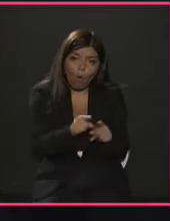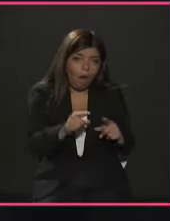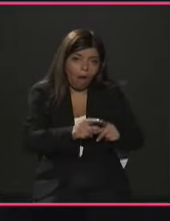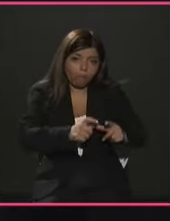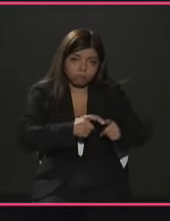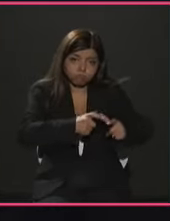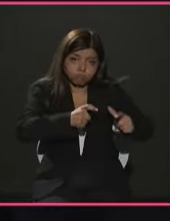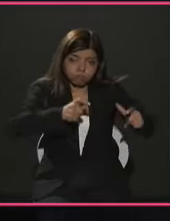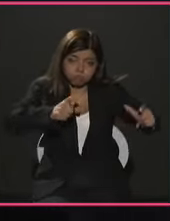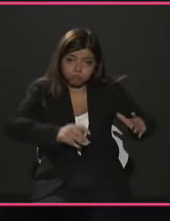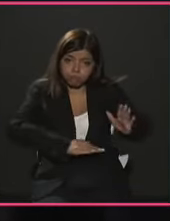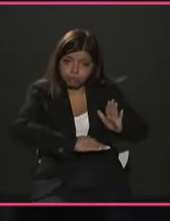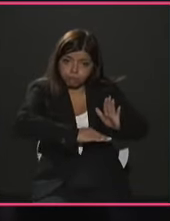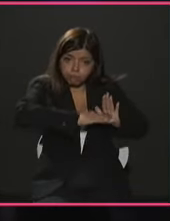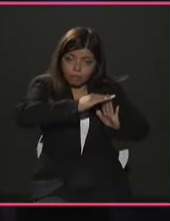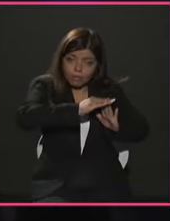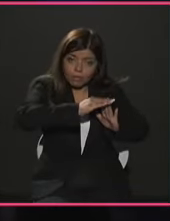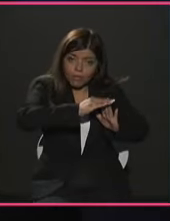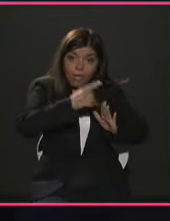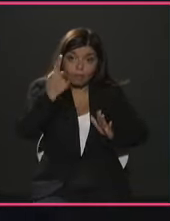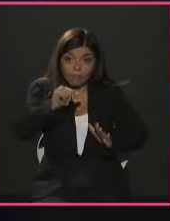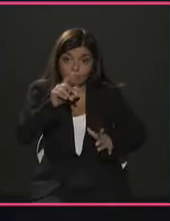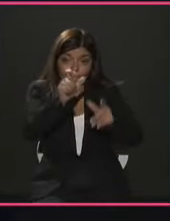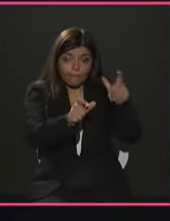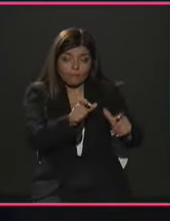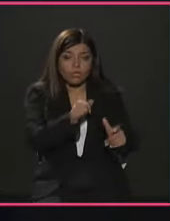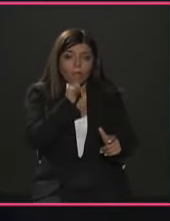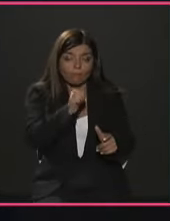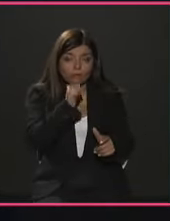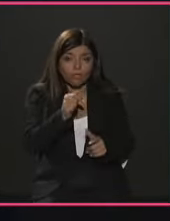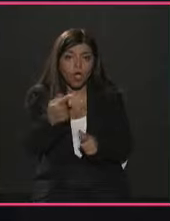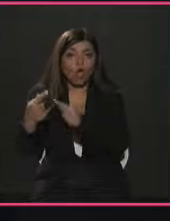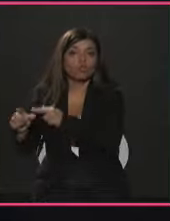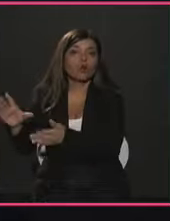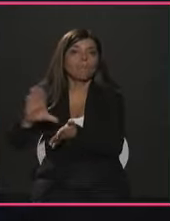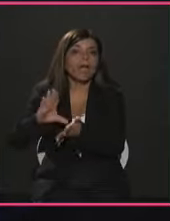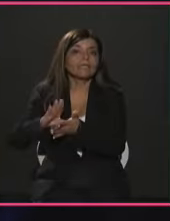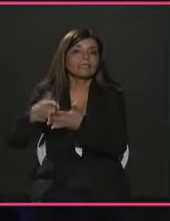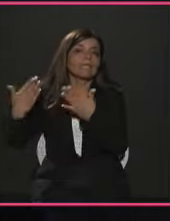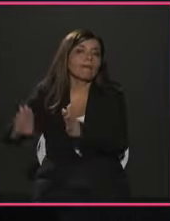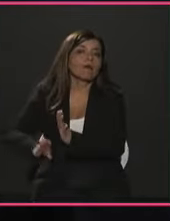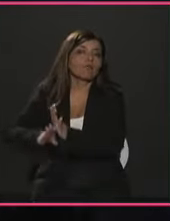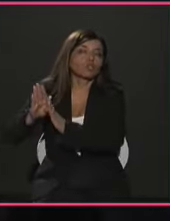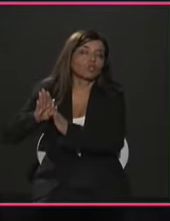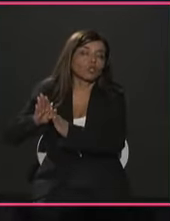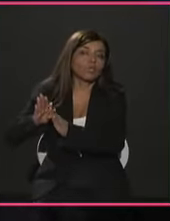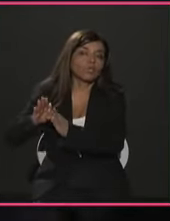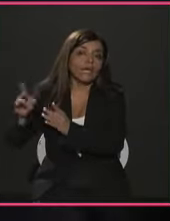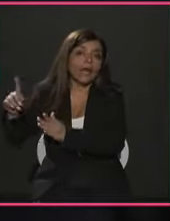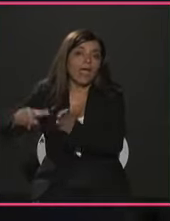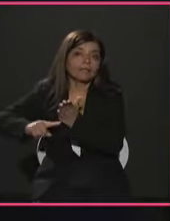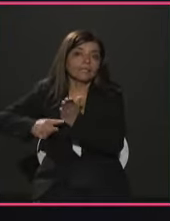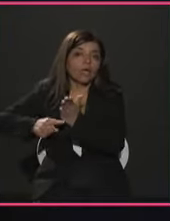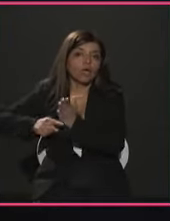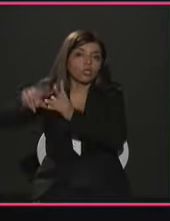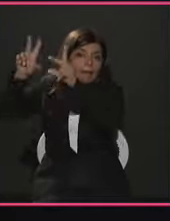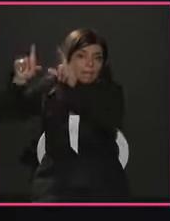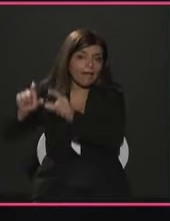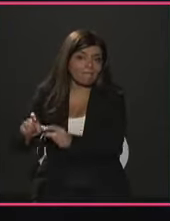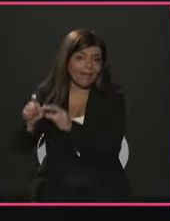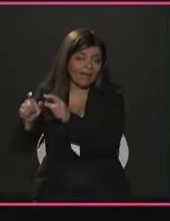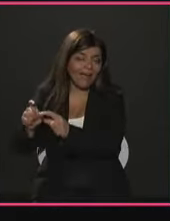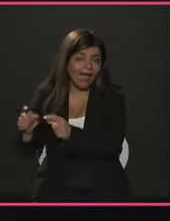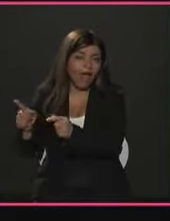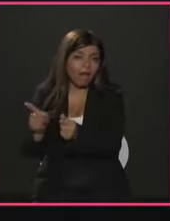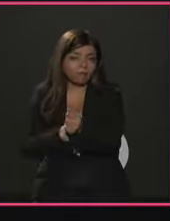que sacan a su población de la pobreza eh A diferencia de los países más desarrollados que ya sacaron a su gente de la pobreza están desplegando tecnología para bajar emisiones Entonces